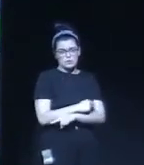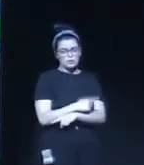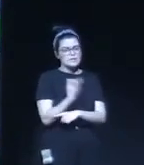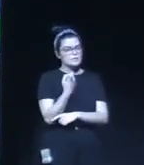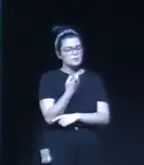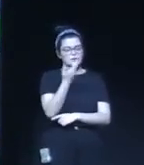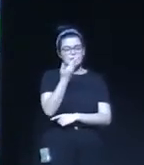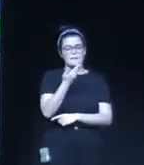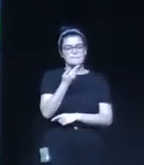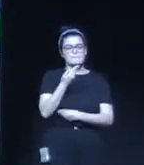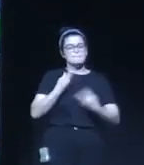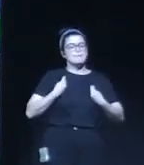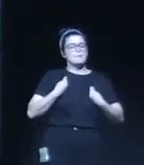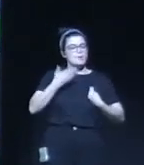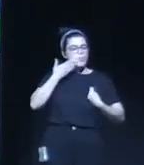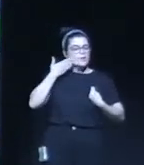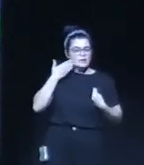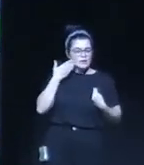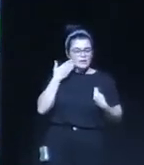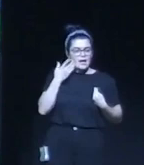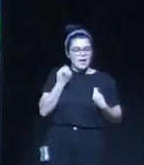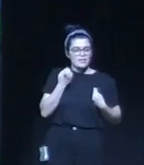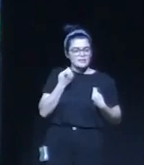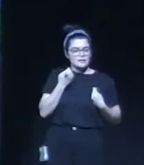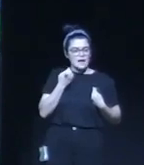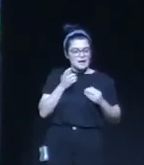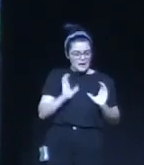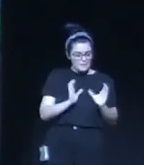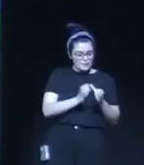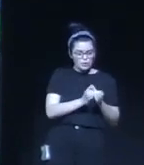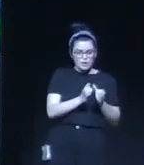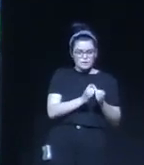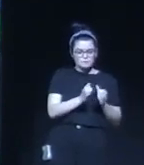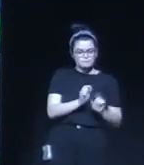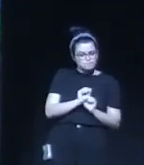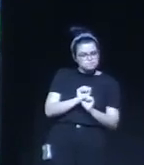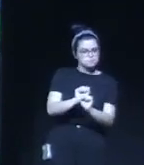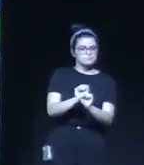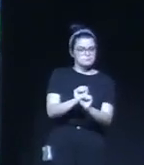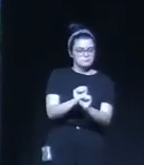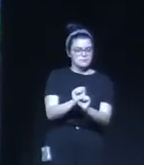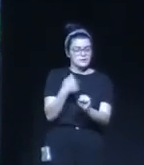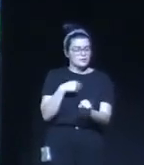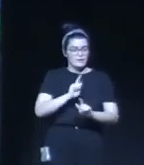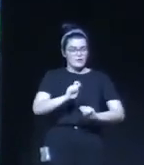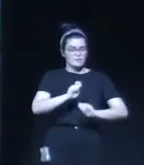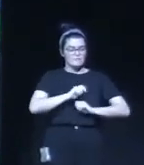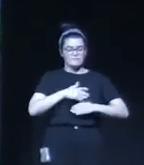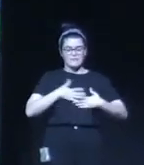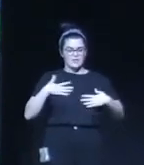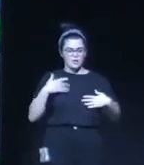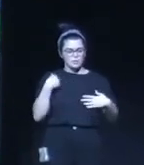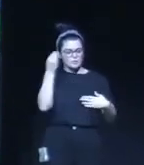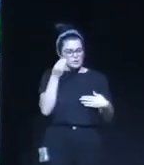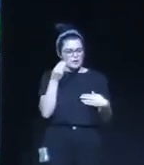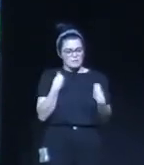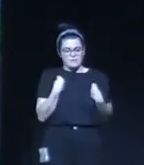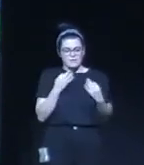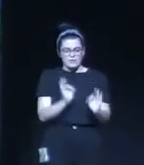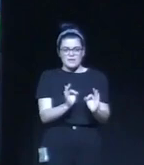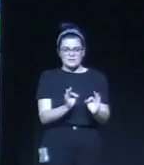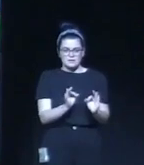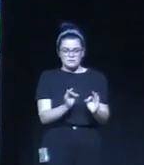dignidad. Me emocionó, sí, me emocionó. Y creo que debemos aprender todos. Yo creo que hay que vivir así, con